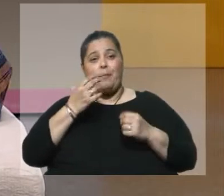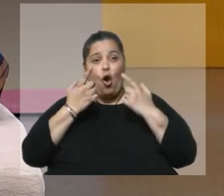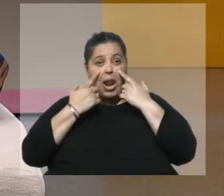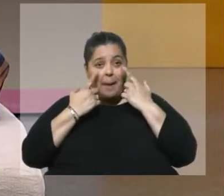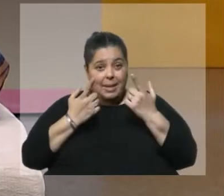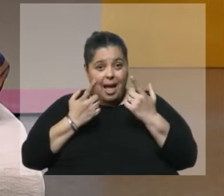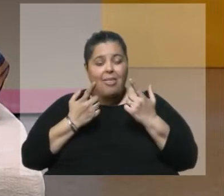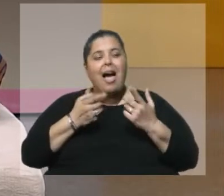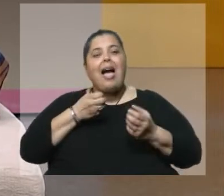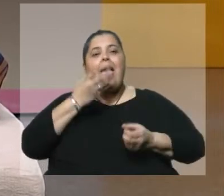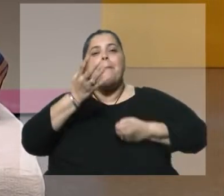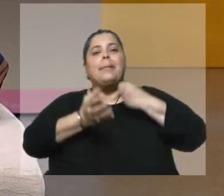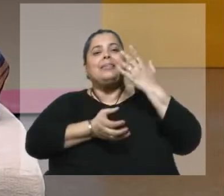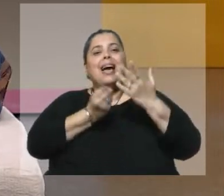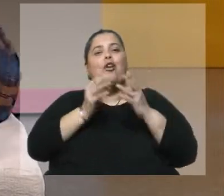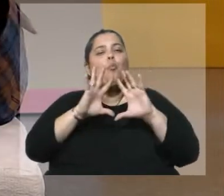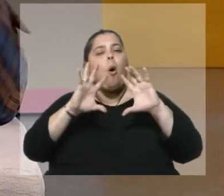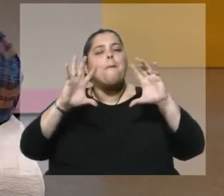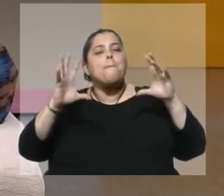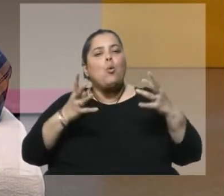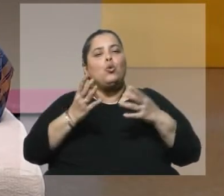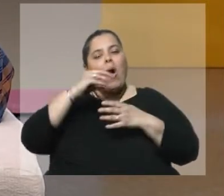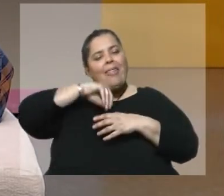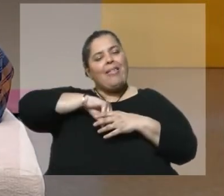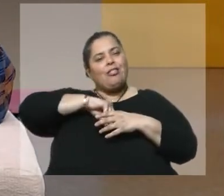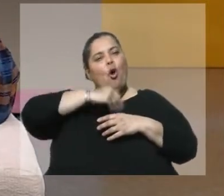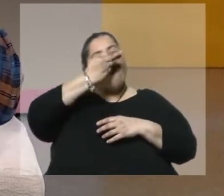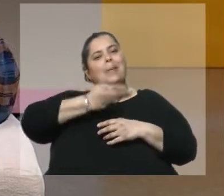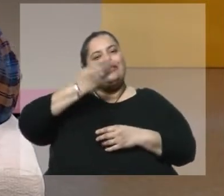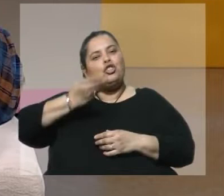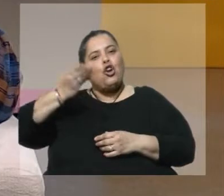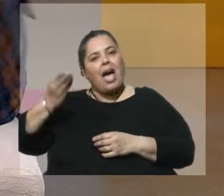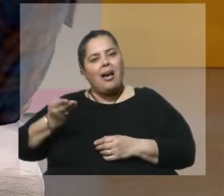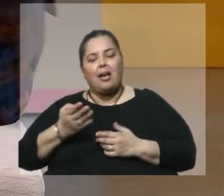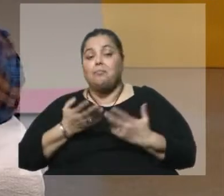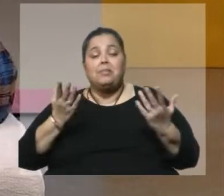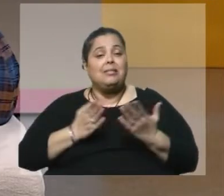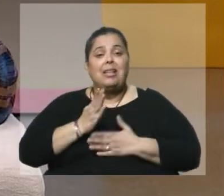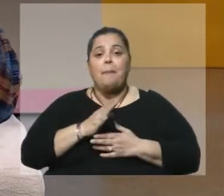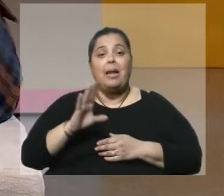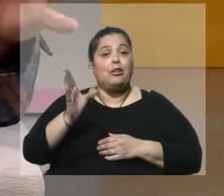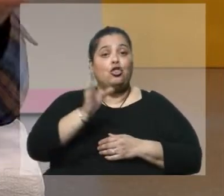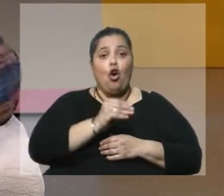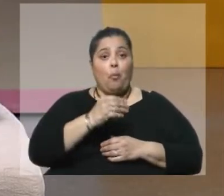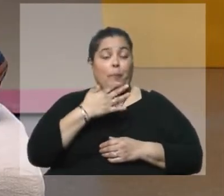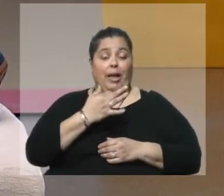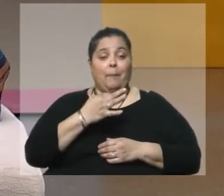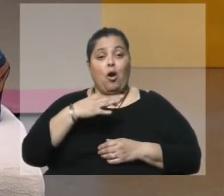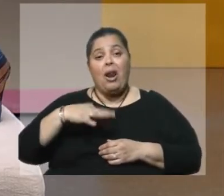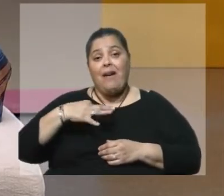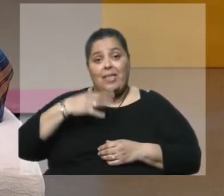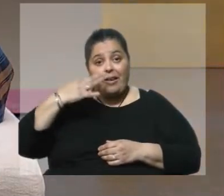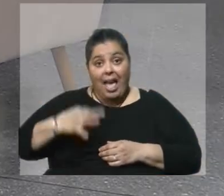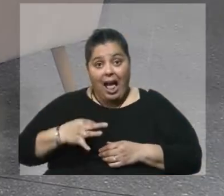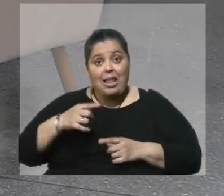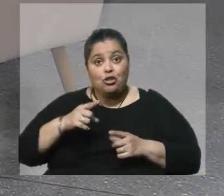mundo interno del personaje. Todos mis personajes son personajes que me han generado en la vida real, que yo lo plasmo en eso.